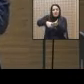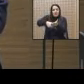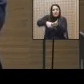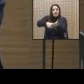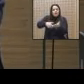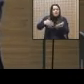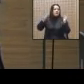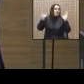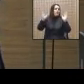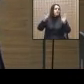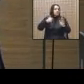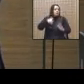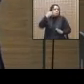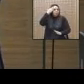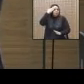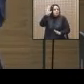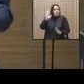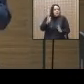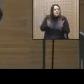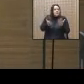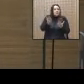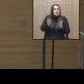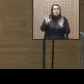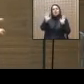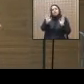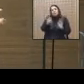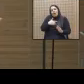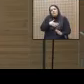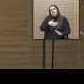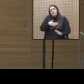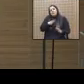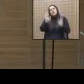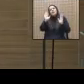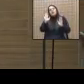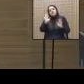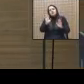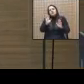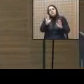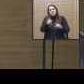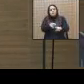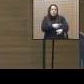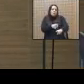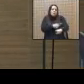sé, seguro es que a alguien, por lo menos a mí sí me corre sangre por las venas, digamos.